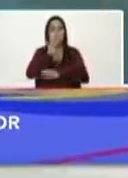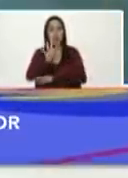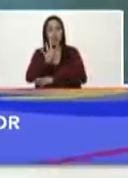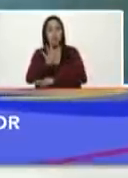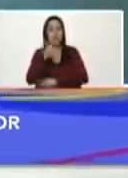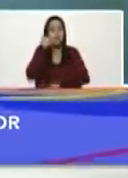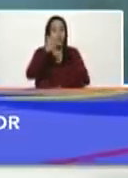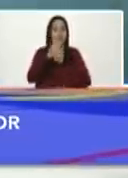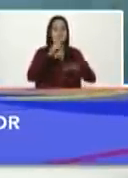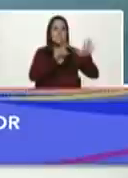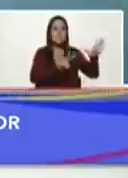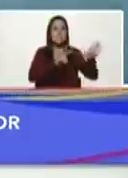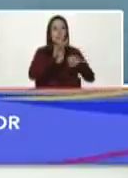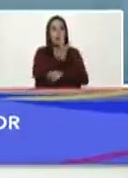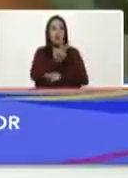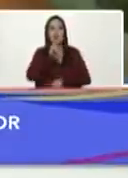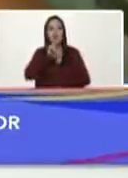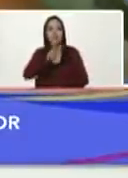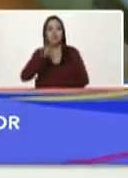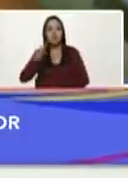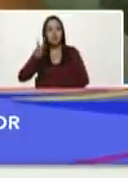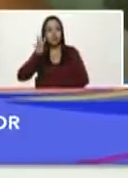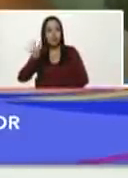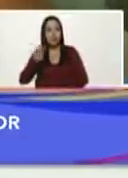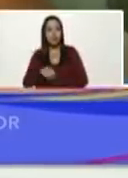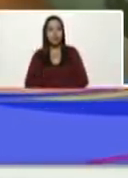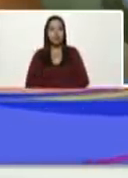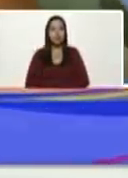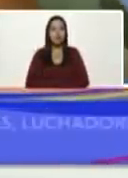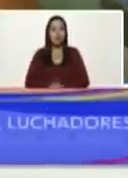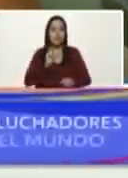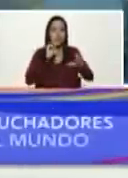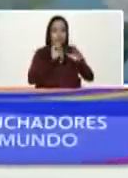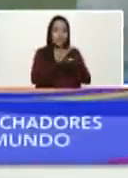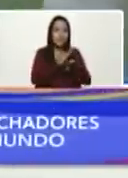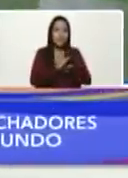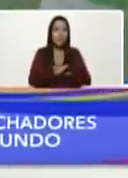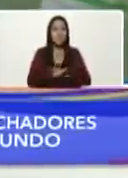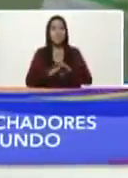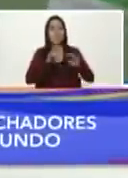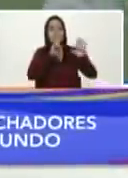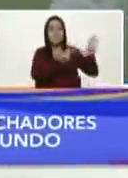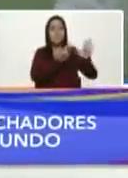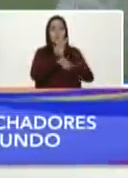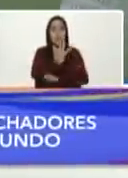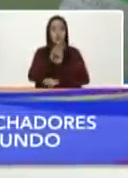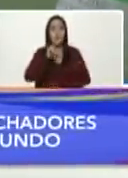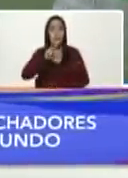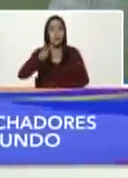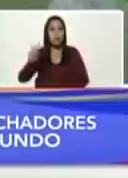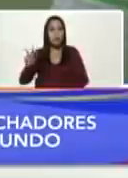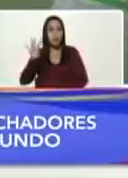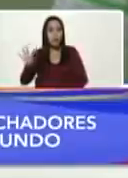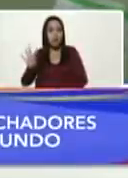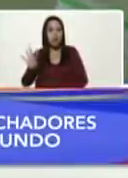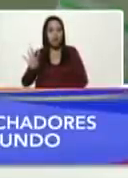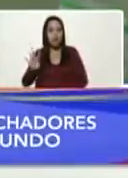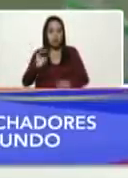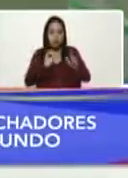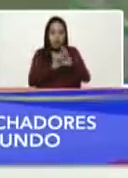74224, mandar un mensajito al 74224 con su número de